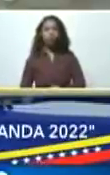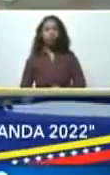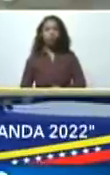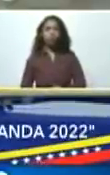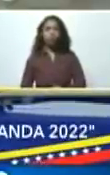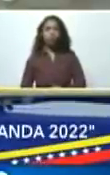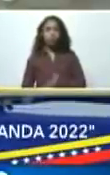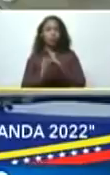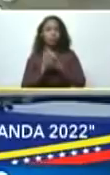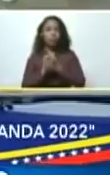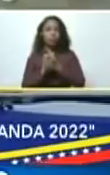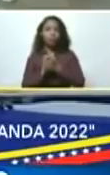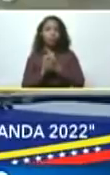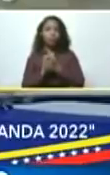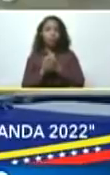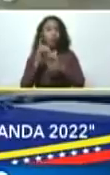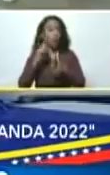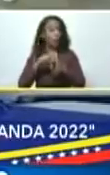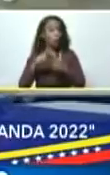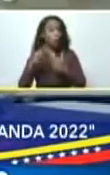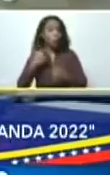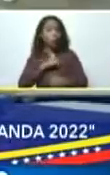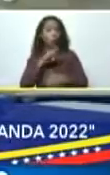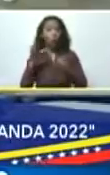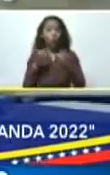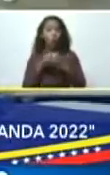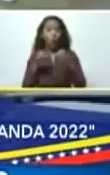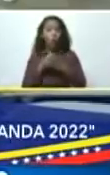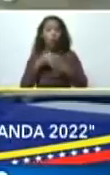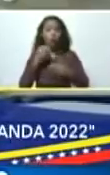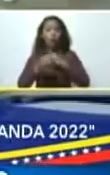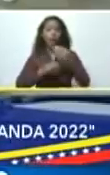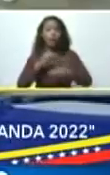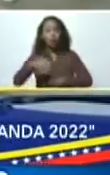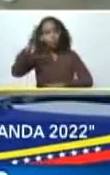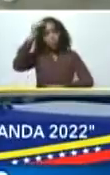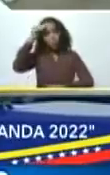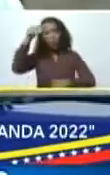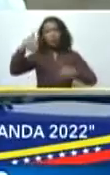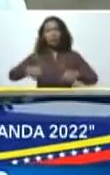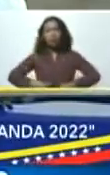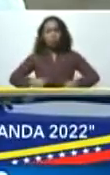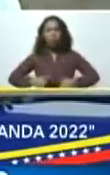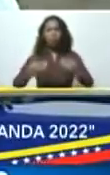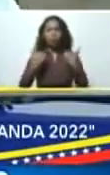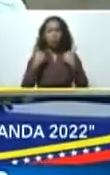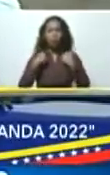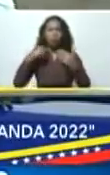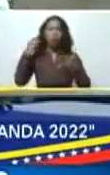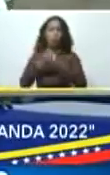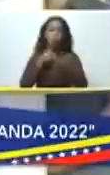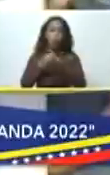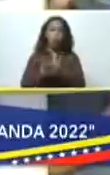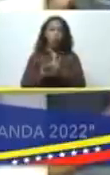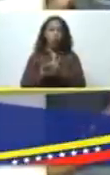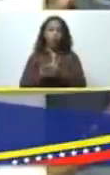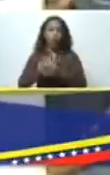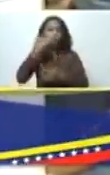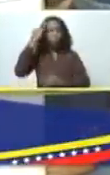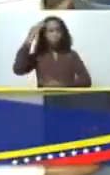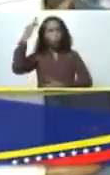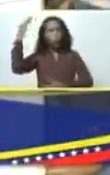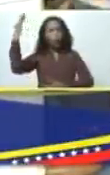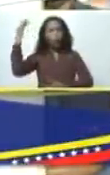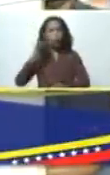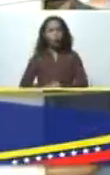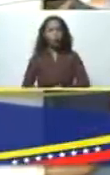Ernesto, y entonces nuestra generación se forjó en el sacrificio, en la lucha, en la utopía, en los sueños.